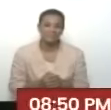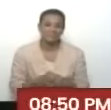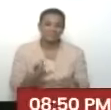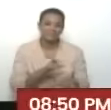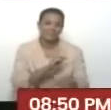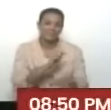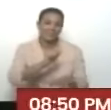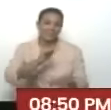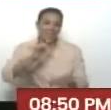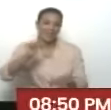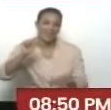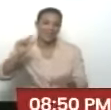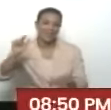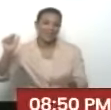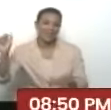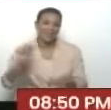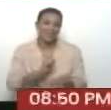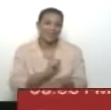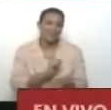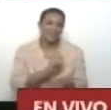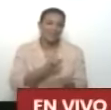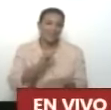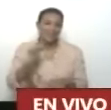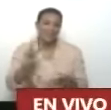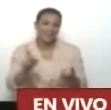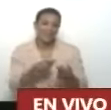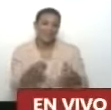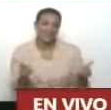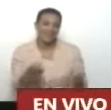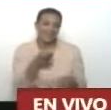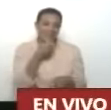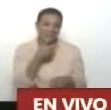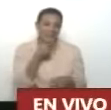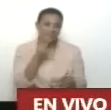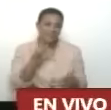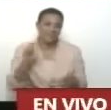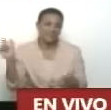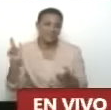Tarara, Silita, Silita, Lita, Lita.